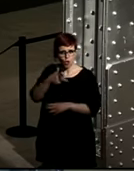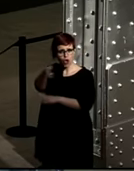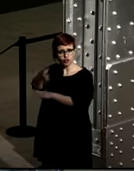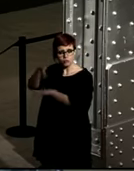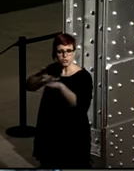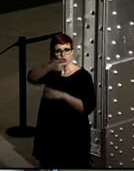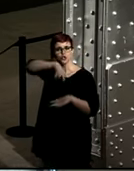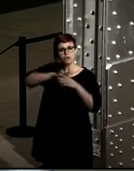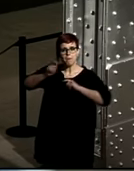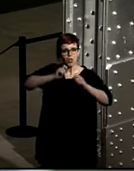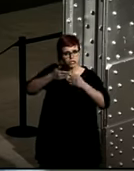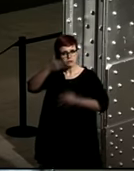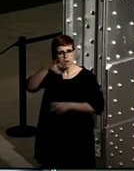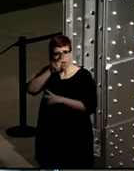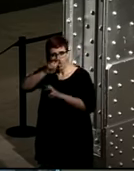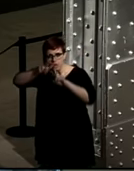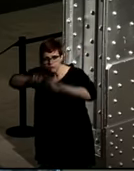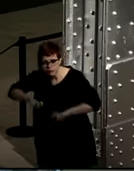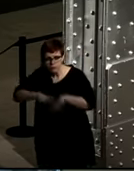somos reporteros ni somos